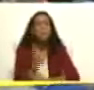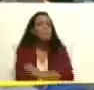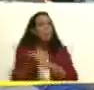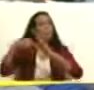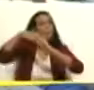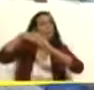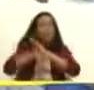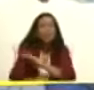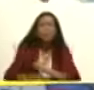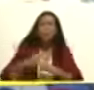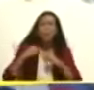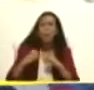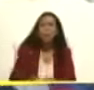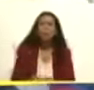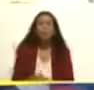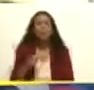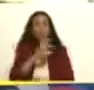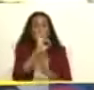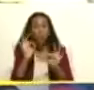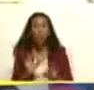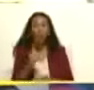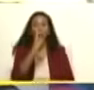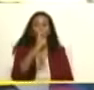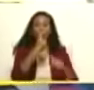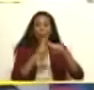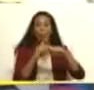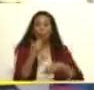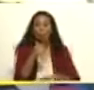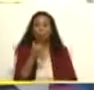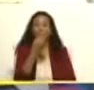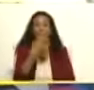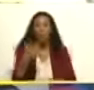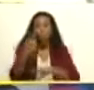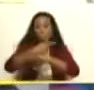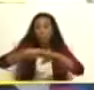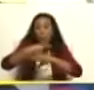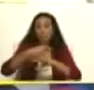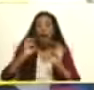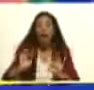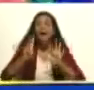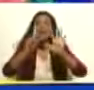más. Y es por ello que, bueno, a través de su 1x10 ya alcanzaron